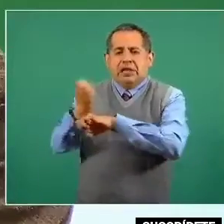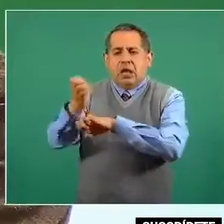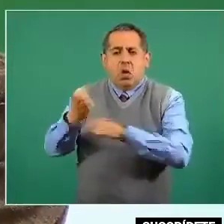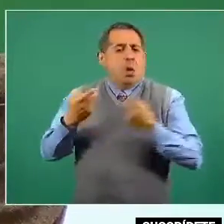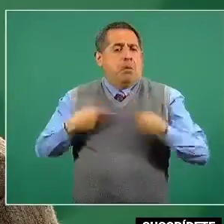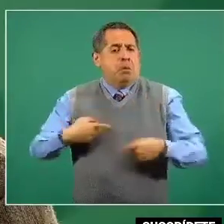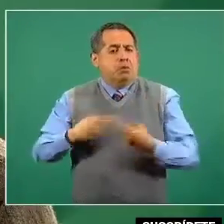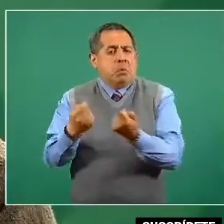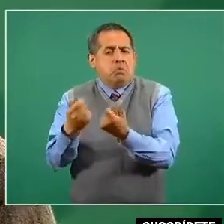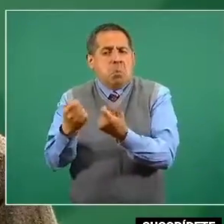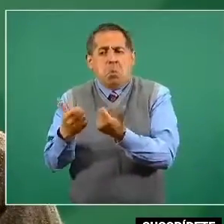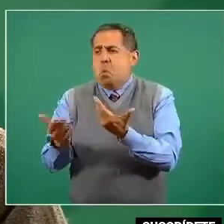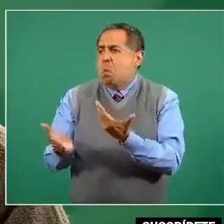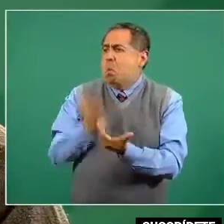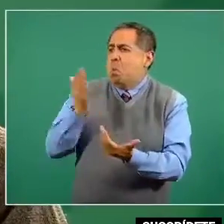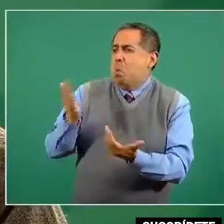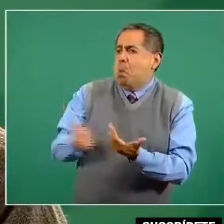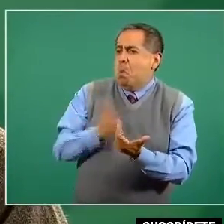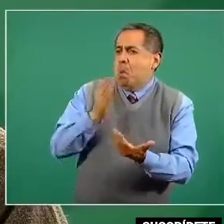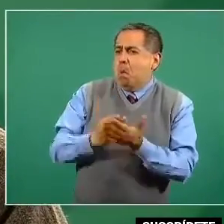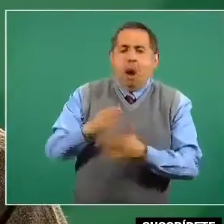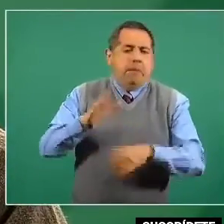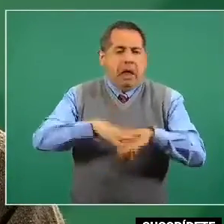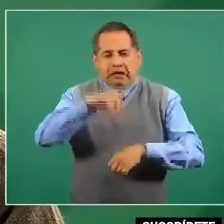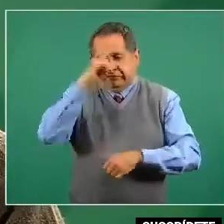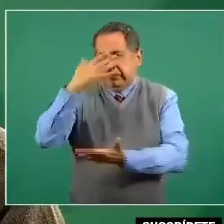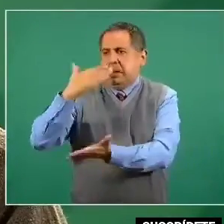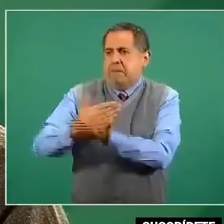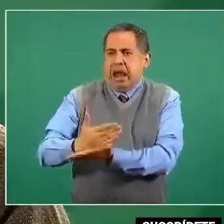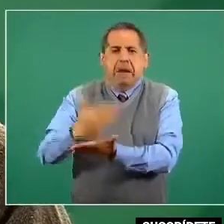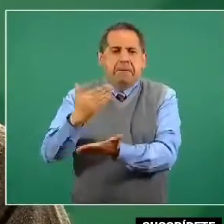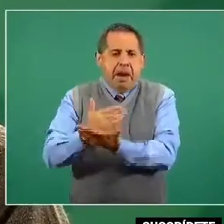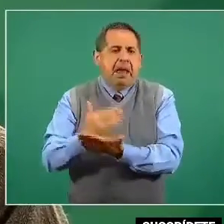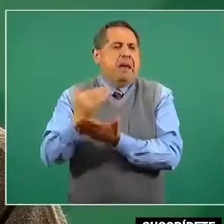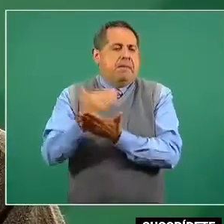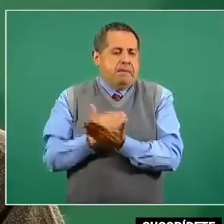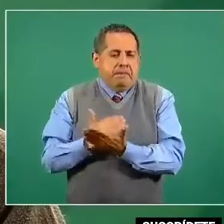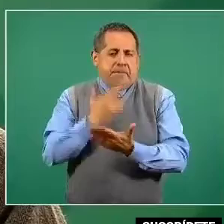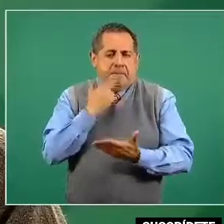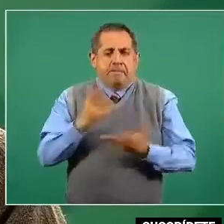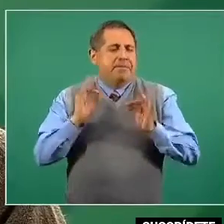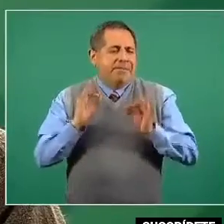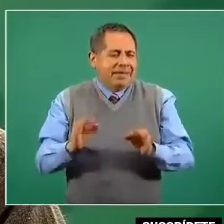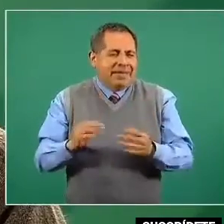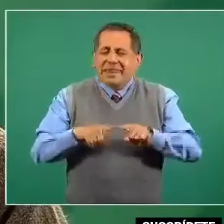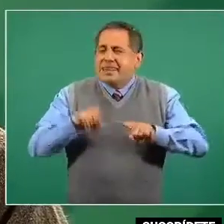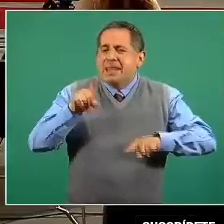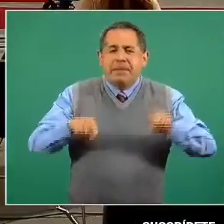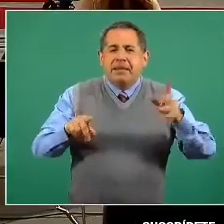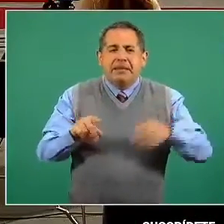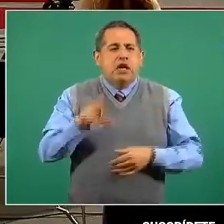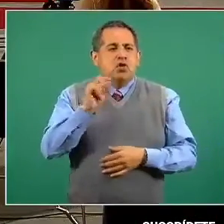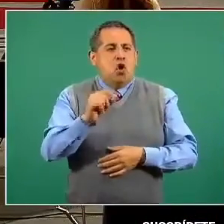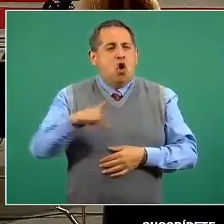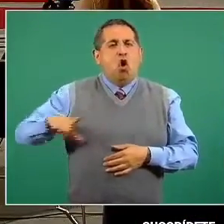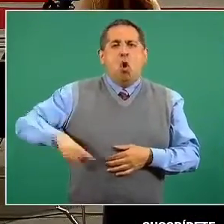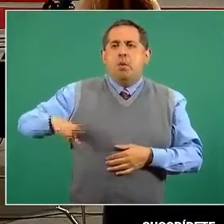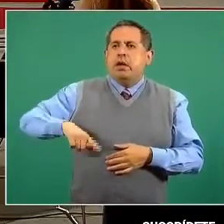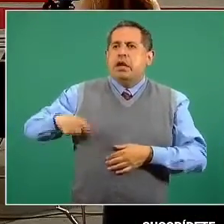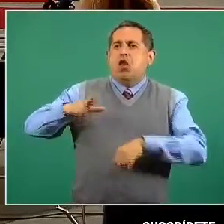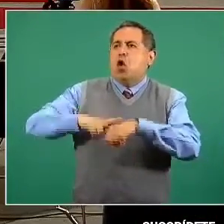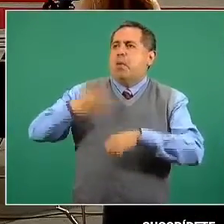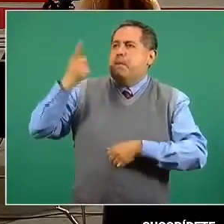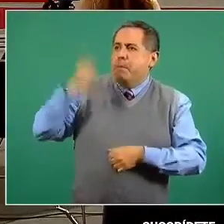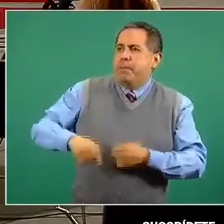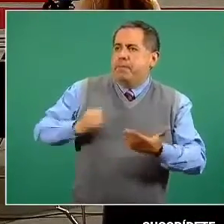más rápidamente los indicadores epidémicos. Entonces, no es solamente un tema de decisiones gubernamentales